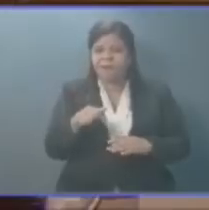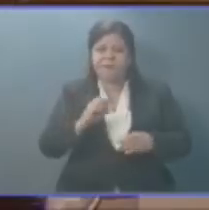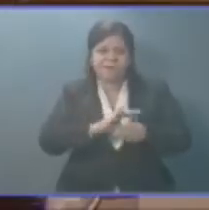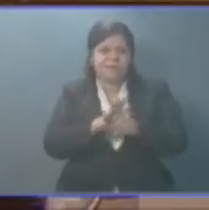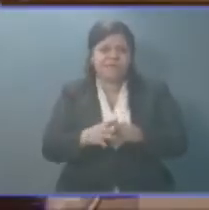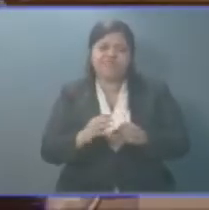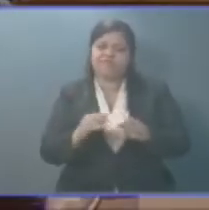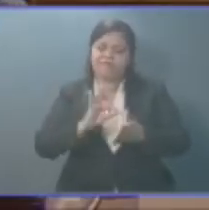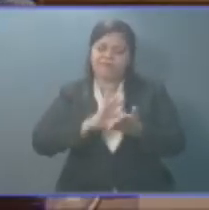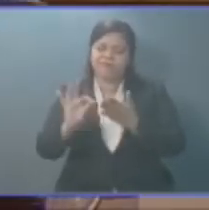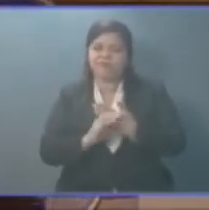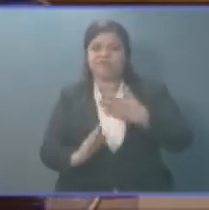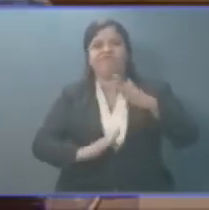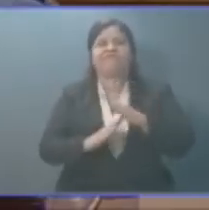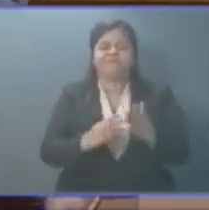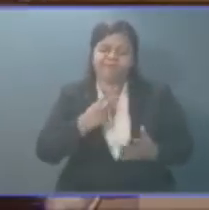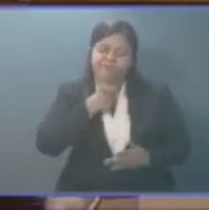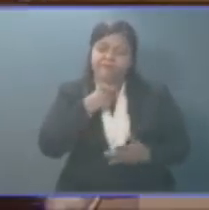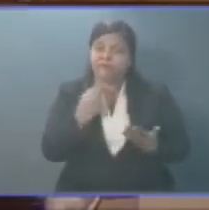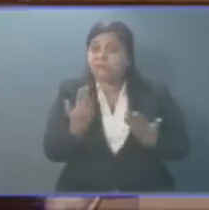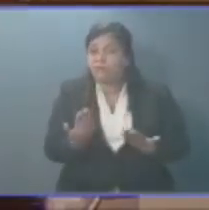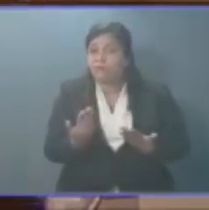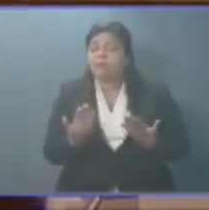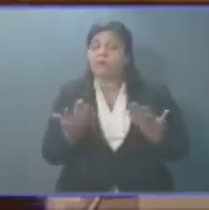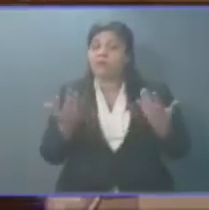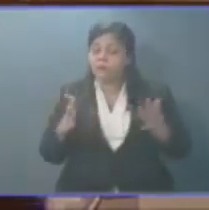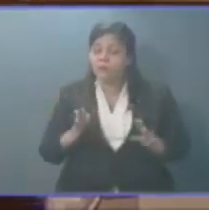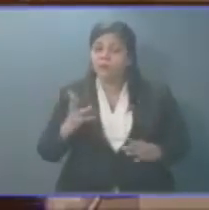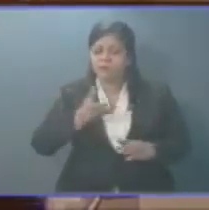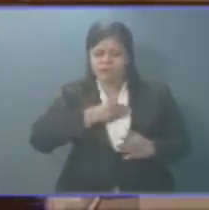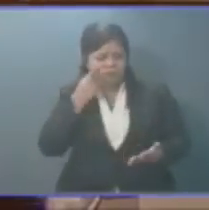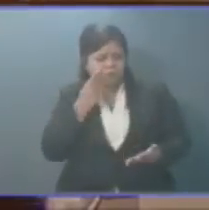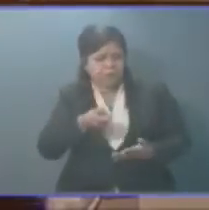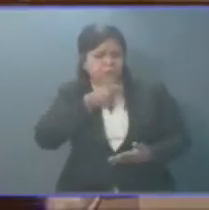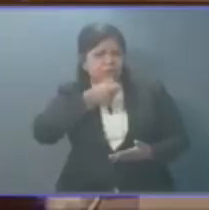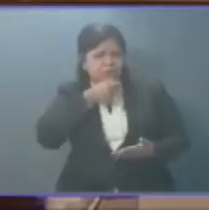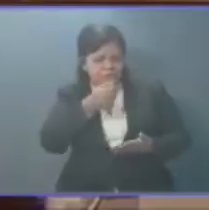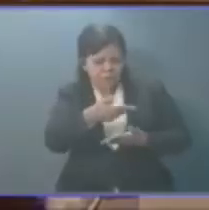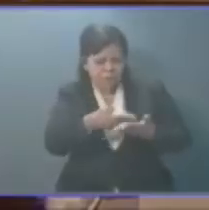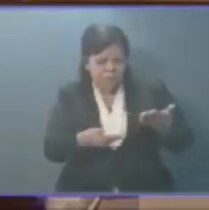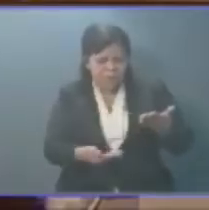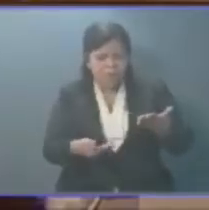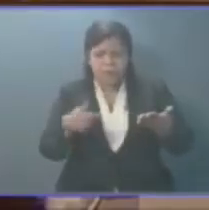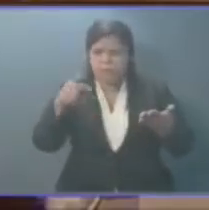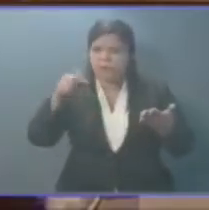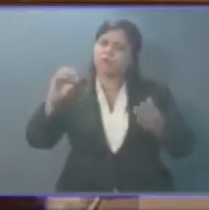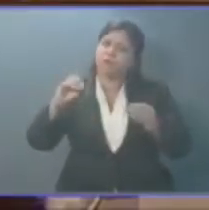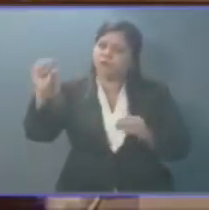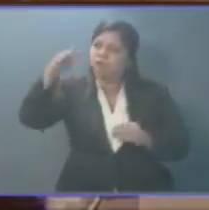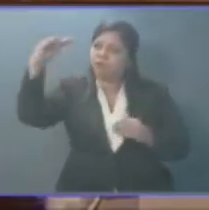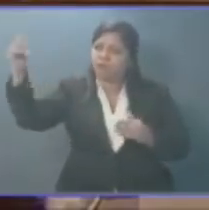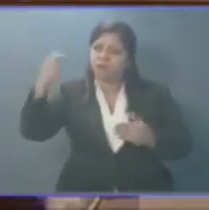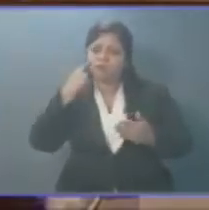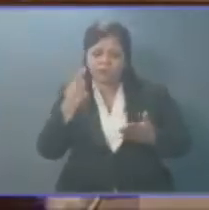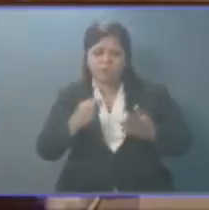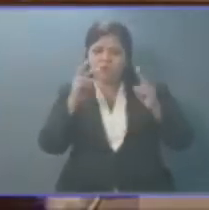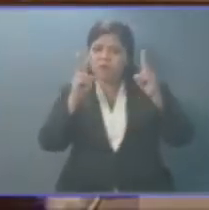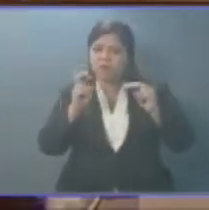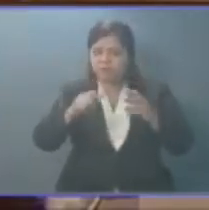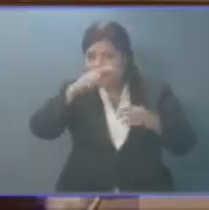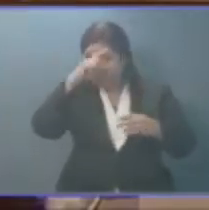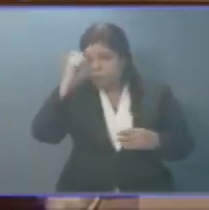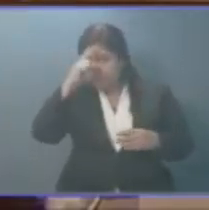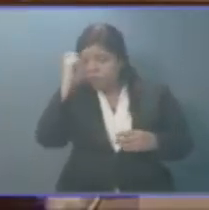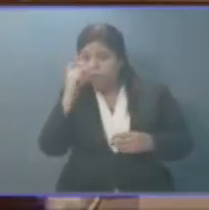proyectos. También, cuando uno recurre a los datos a nivel nacional e internacional sobre empleo, subempleo